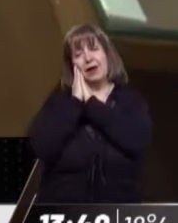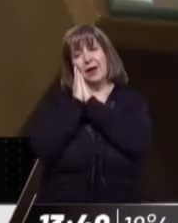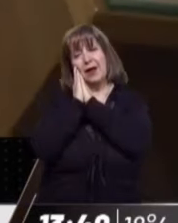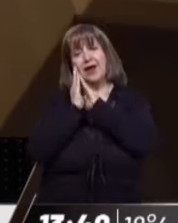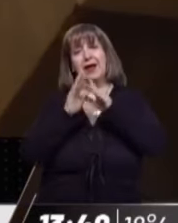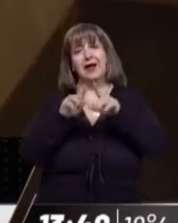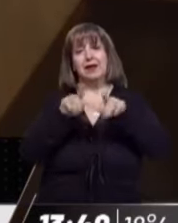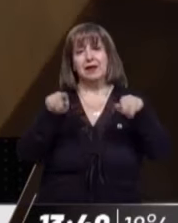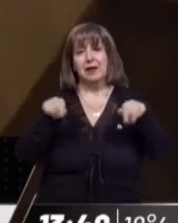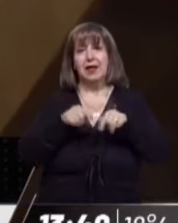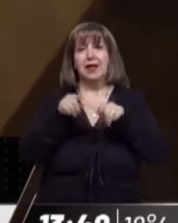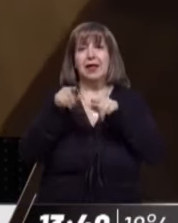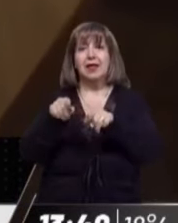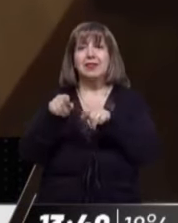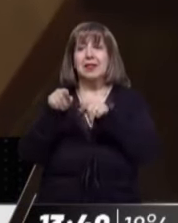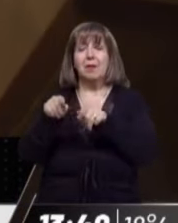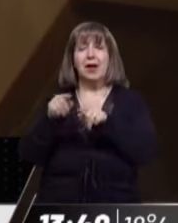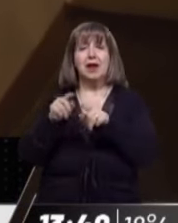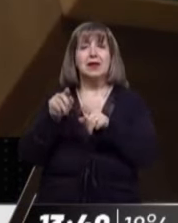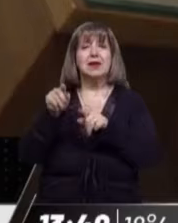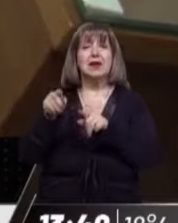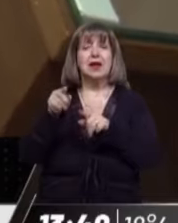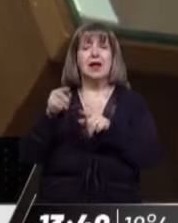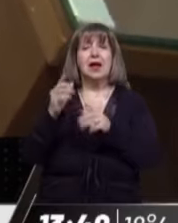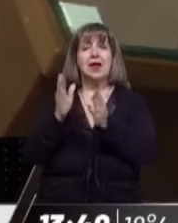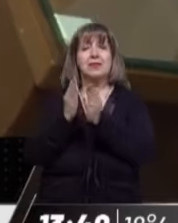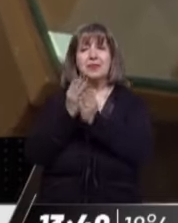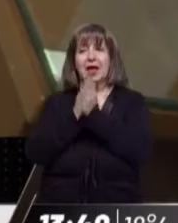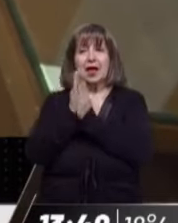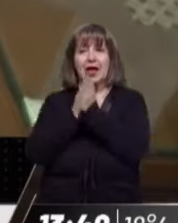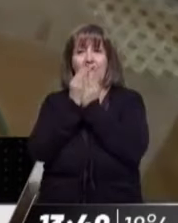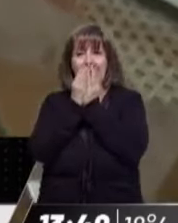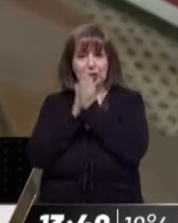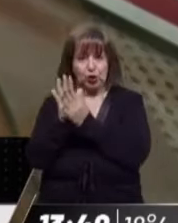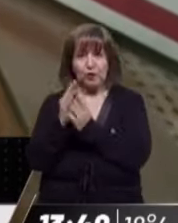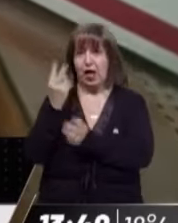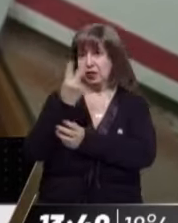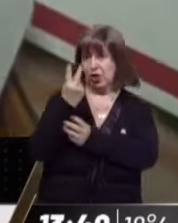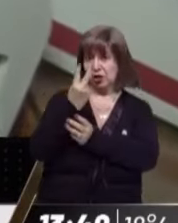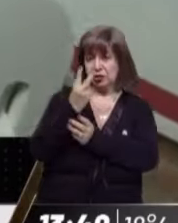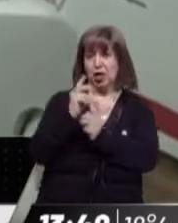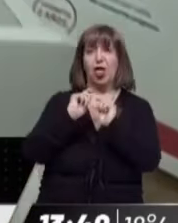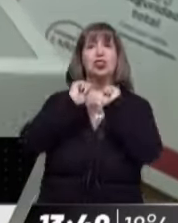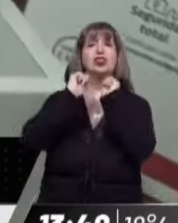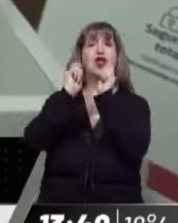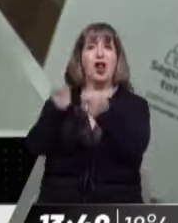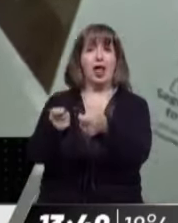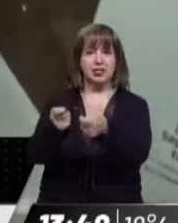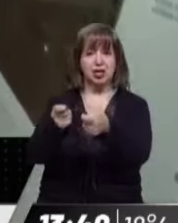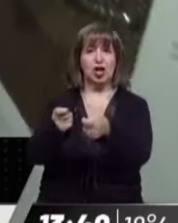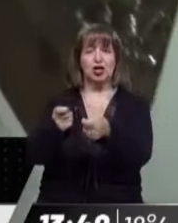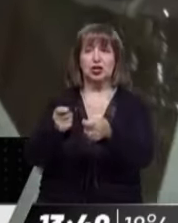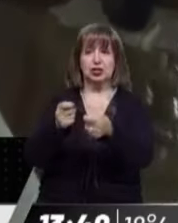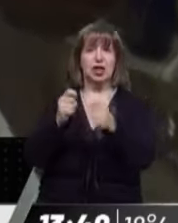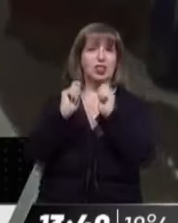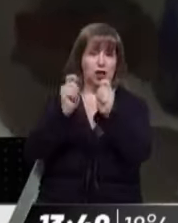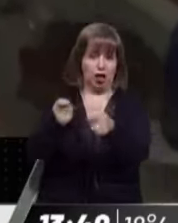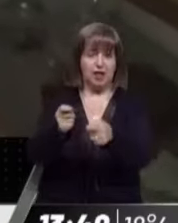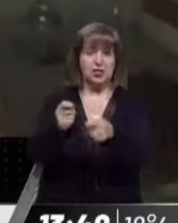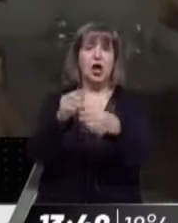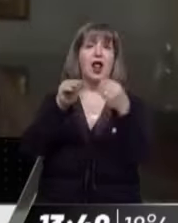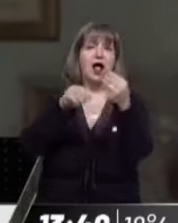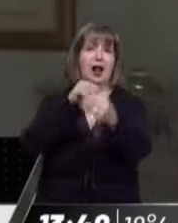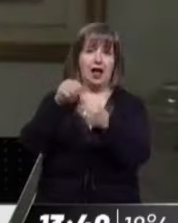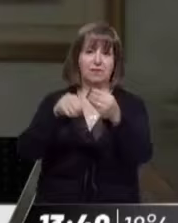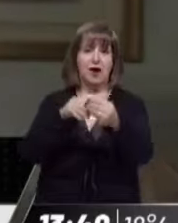salud Esto es lo que dona eh la asociación red manos unidas Y saben lo que pasa con esto Más allá de